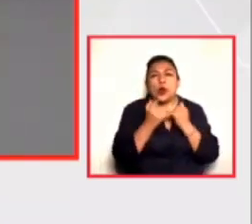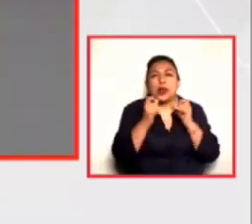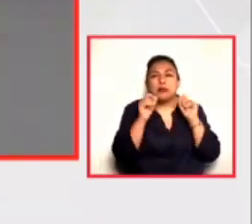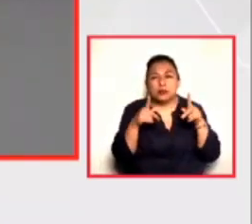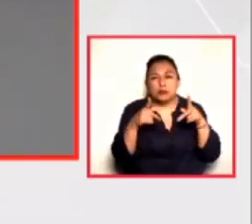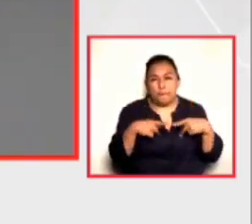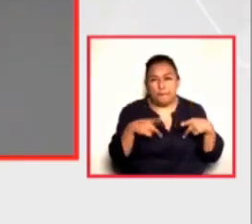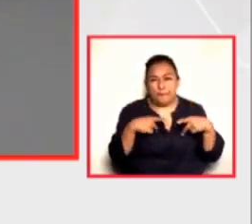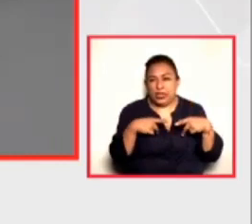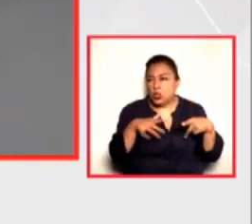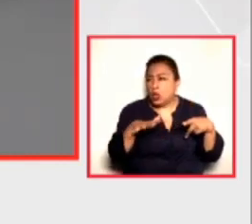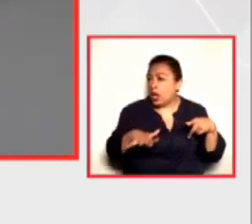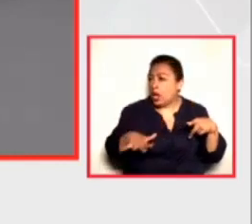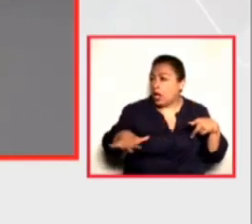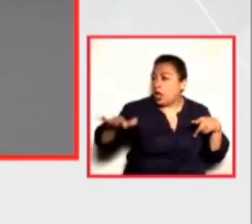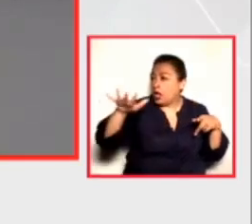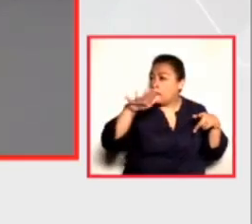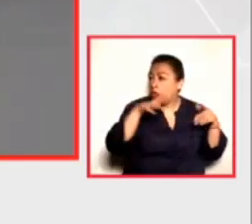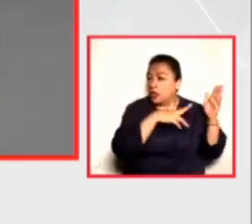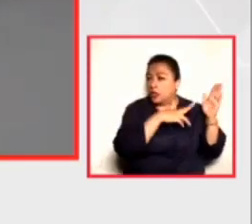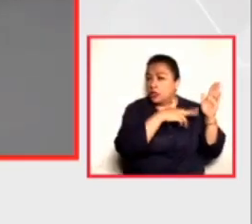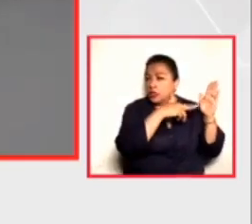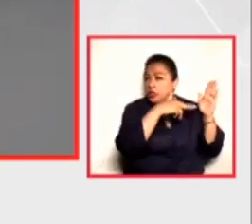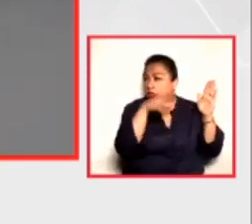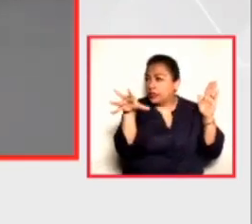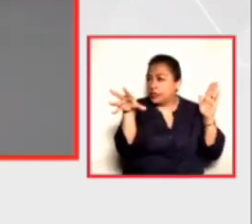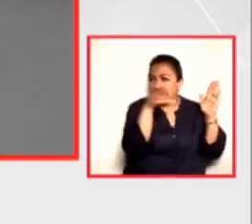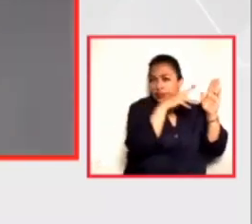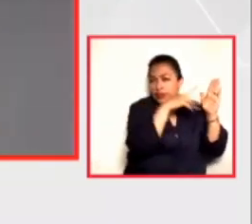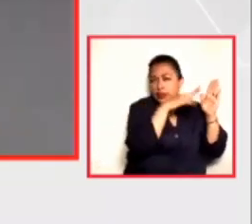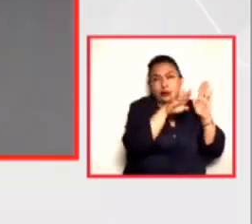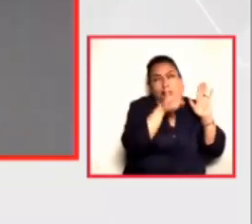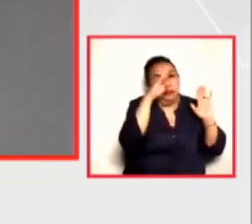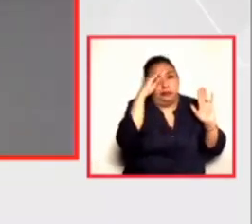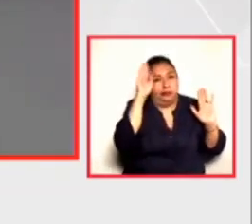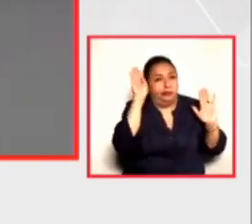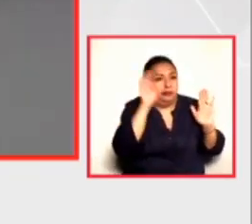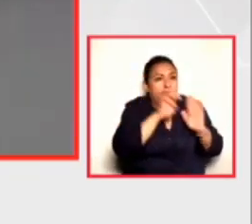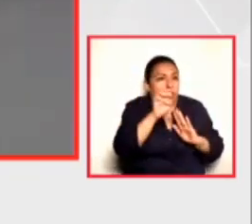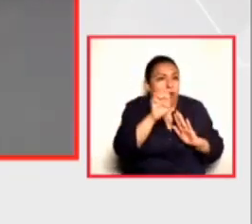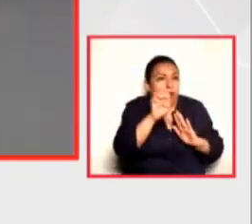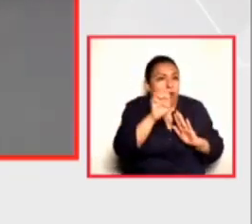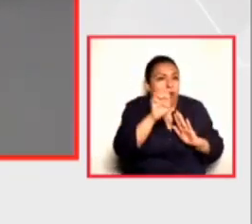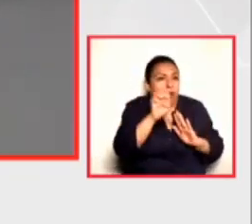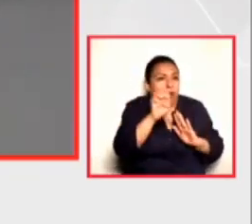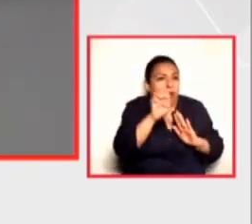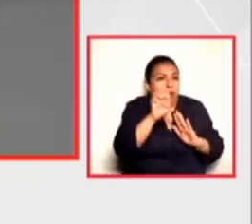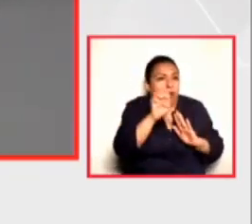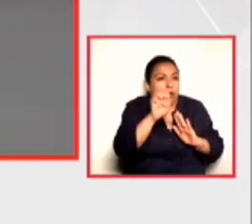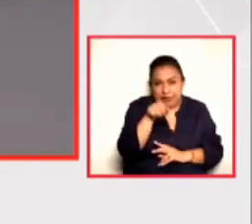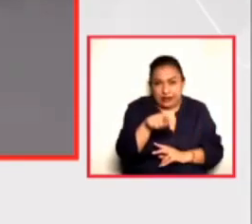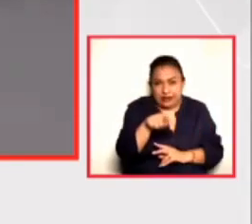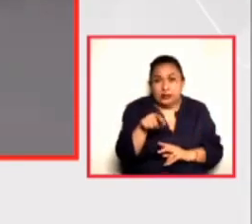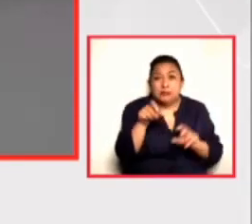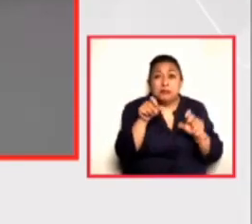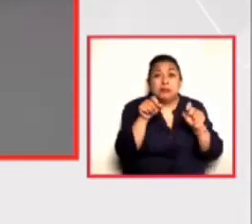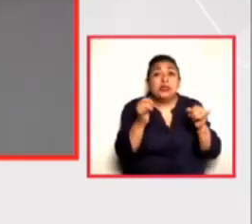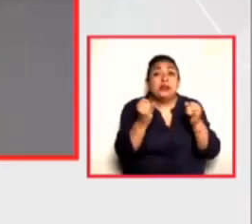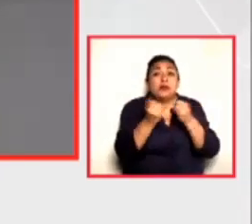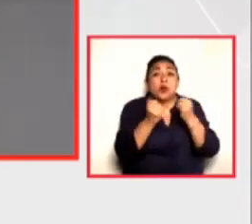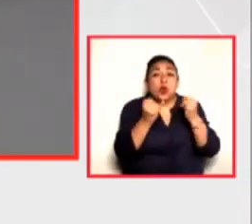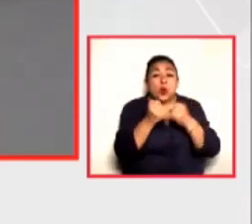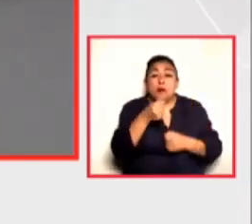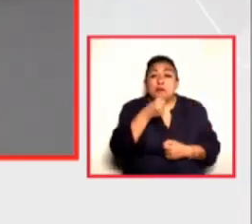un óleo, ¿no? No sé, pensamos en Velázquez, ¿no? Entonces, de la misma forma, ¿no? Los micrófonos aquí